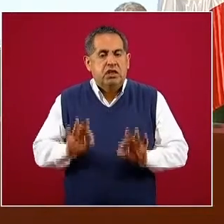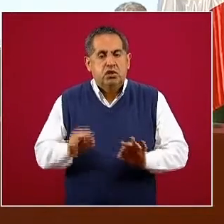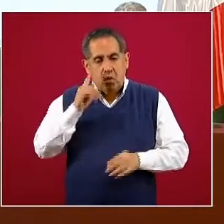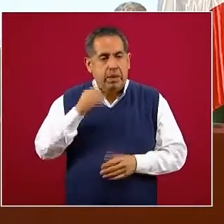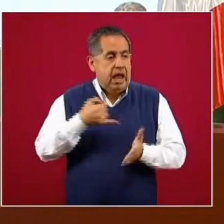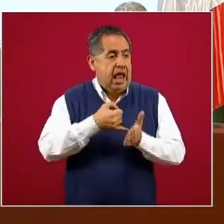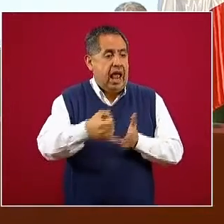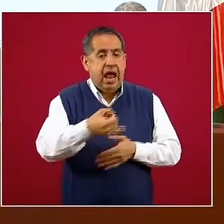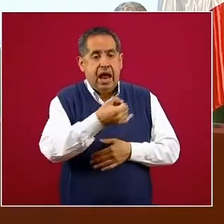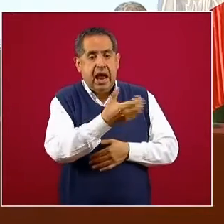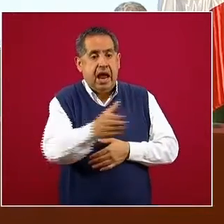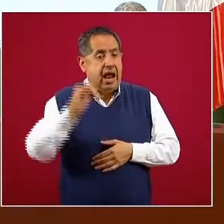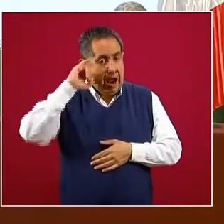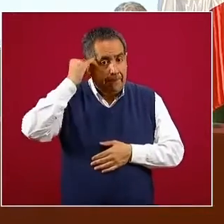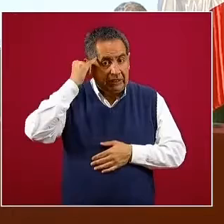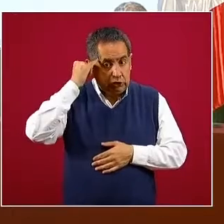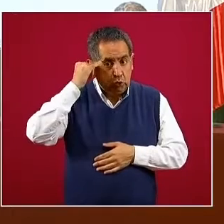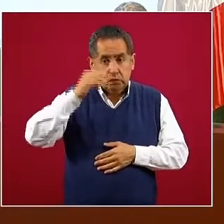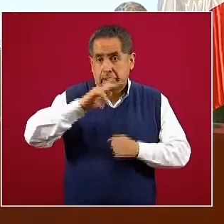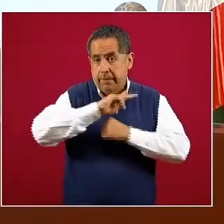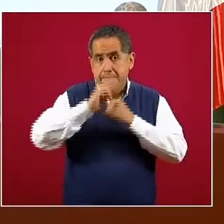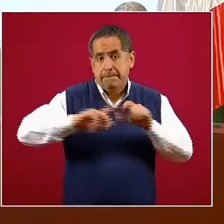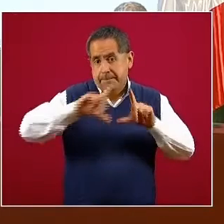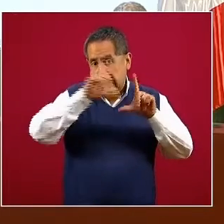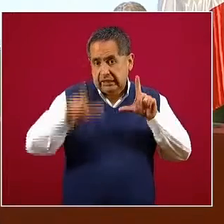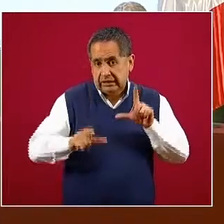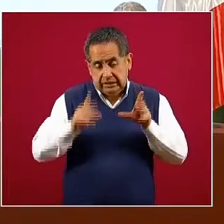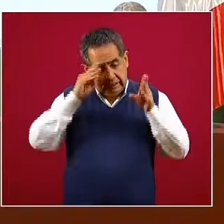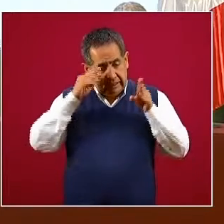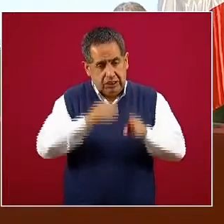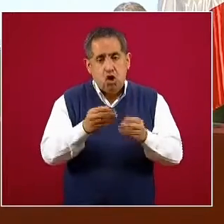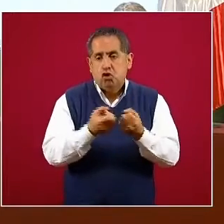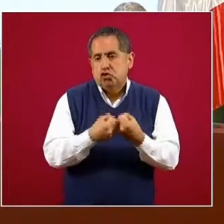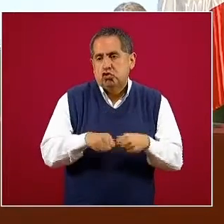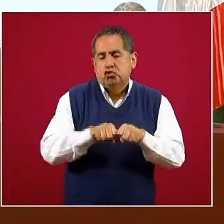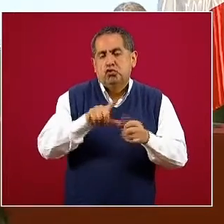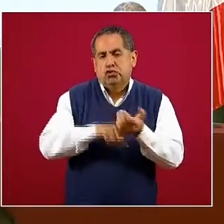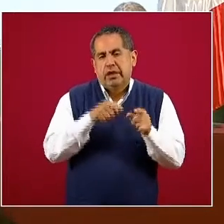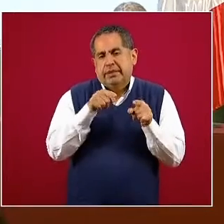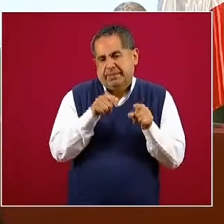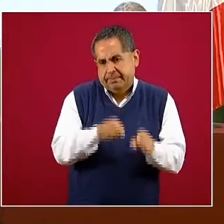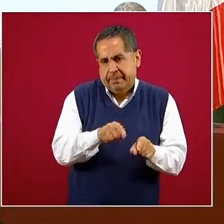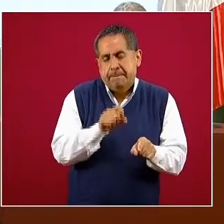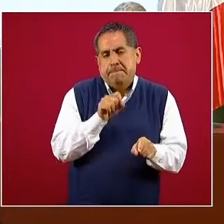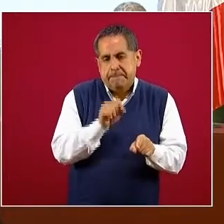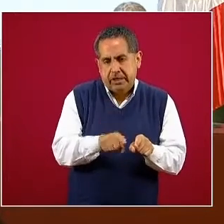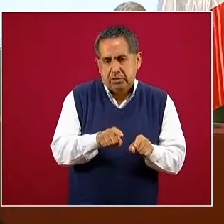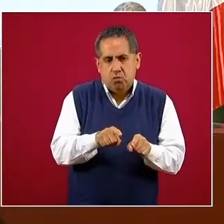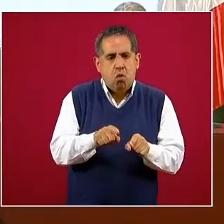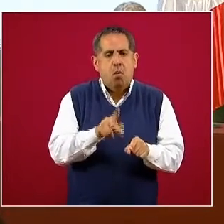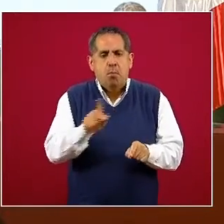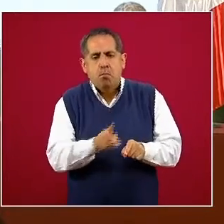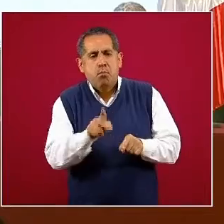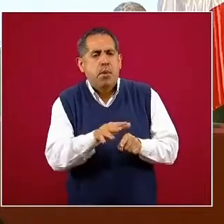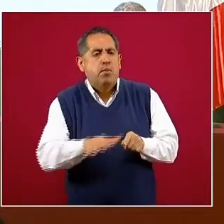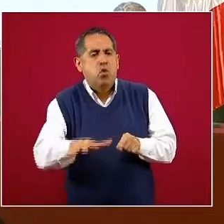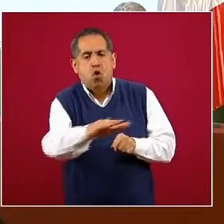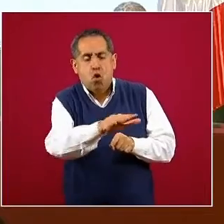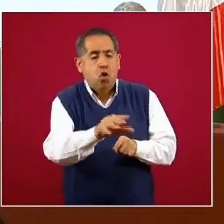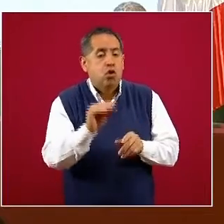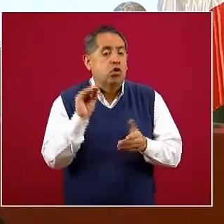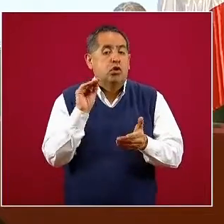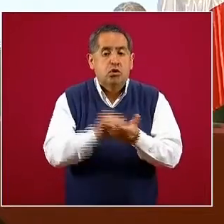la economía desde abajo para sostener este esfuerzo para contener y terminar con la pandemia